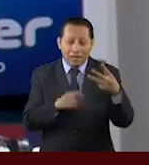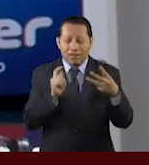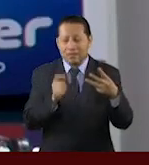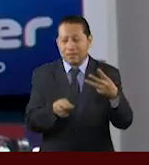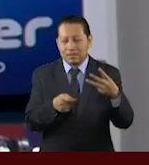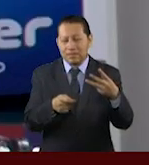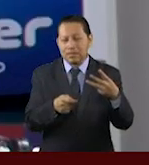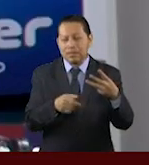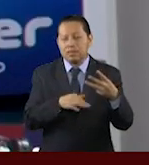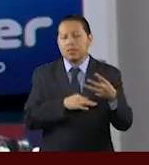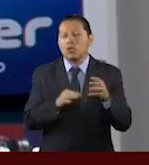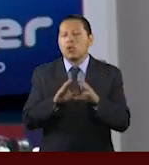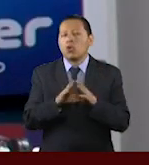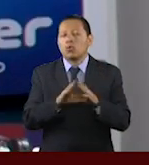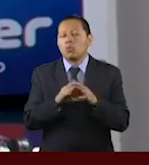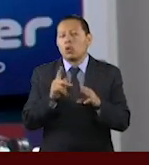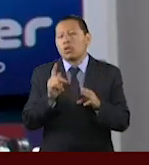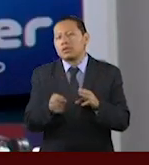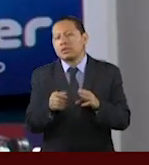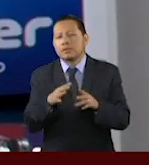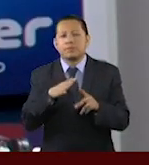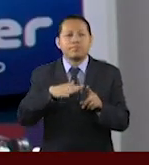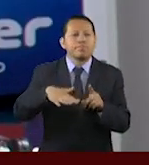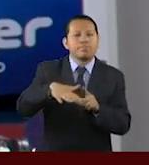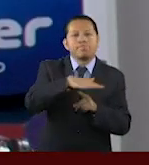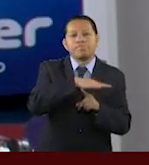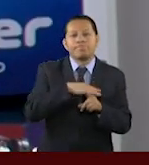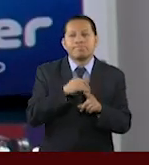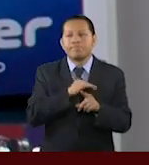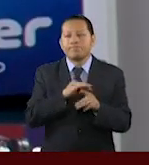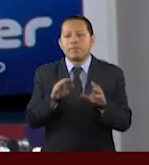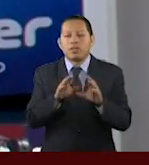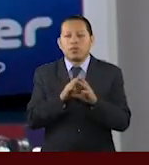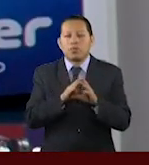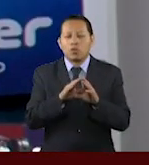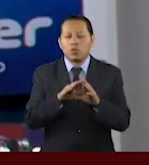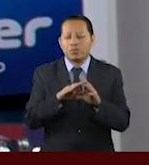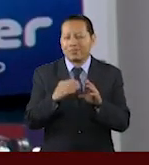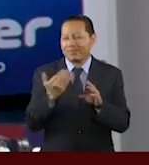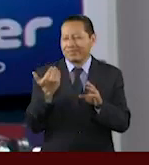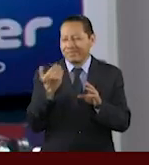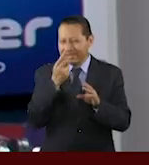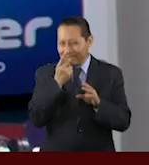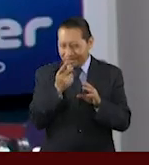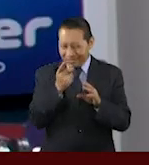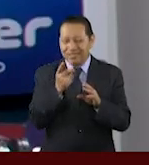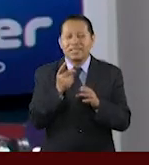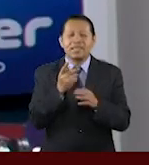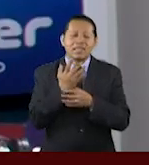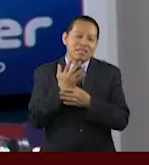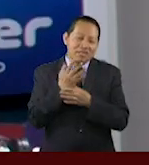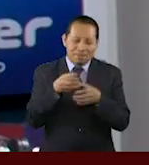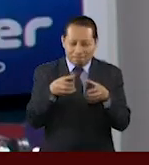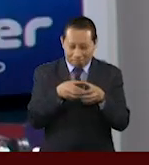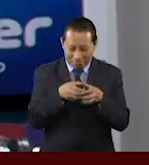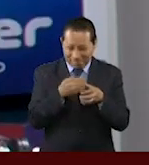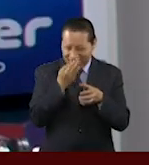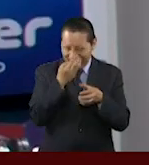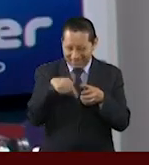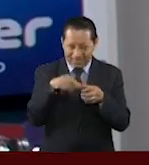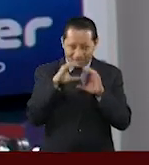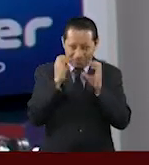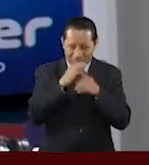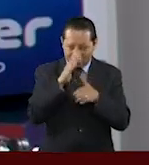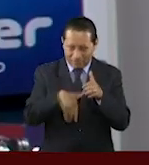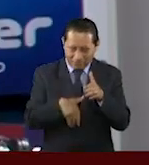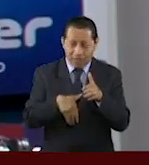dieron en un ambiente acabas de decir que estamos por terminar la legislatura yo añadiría